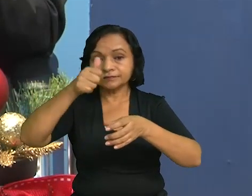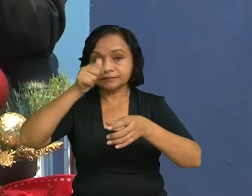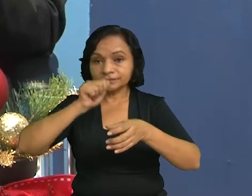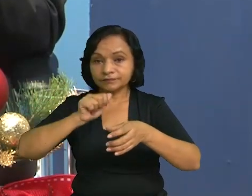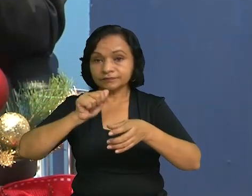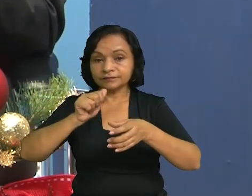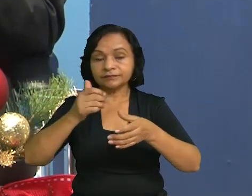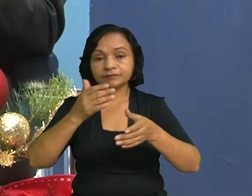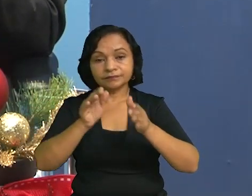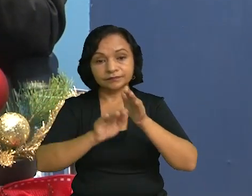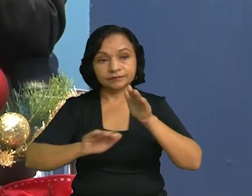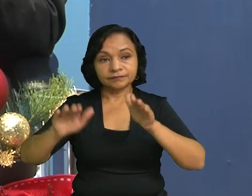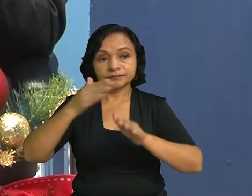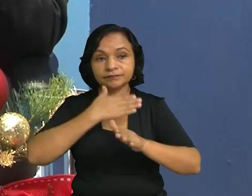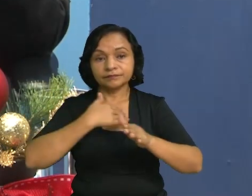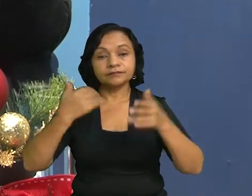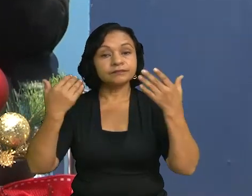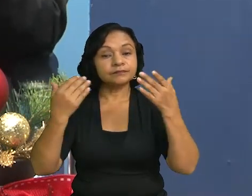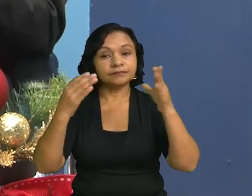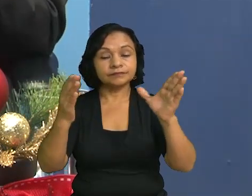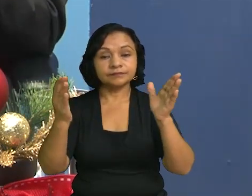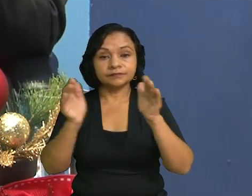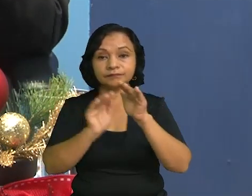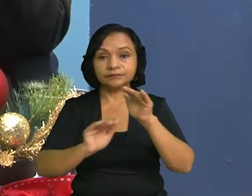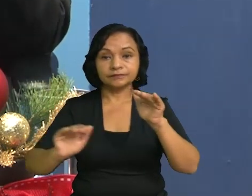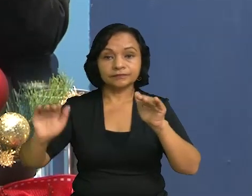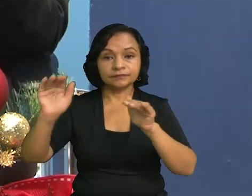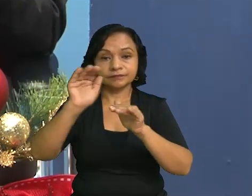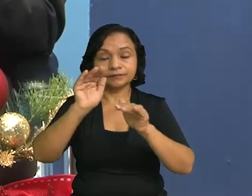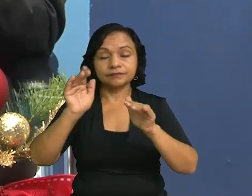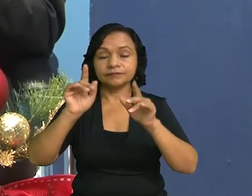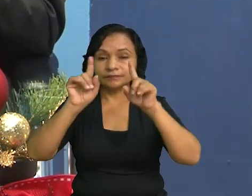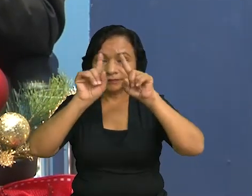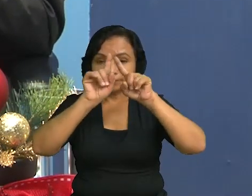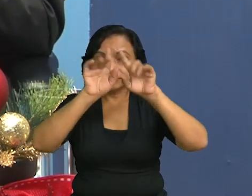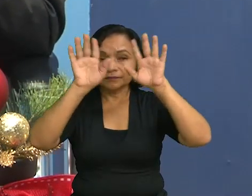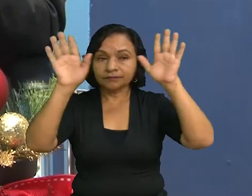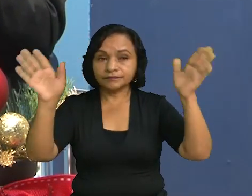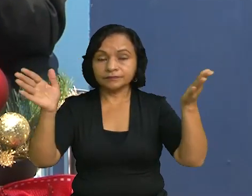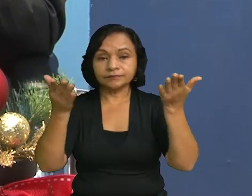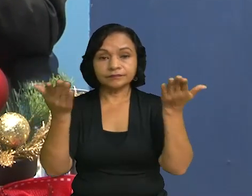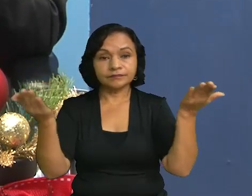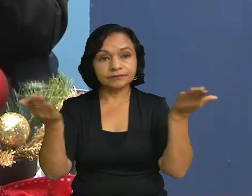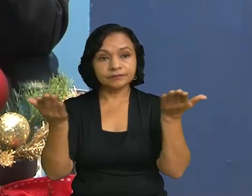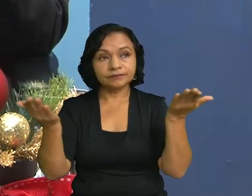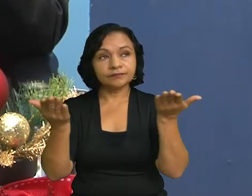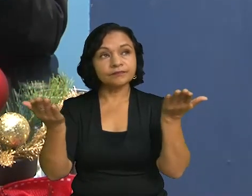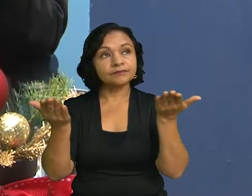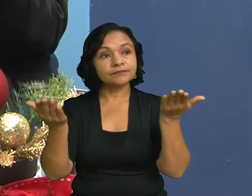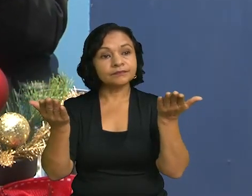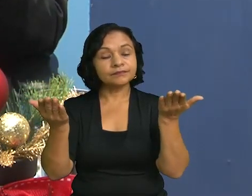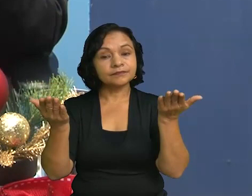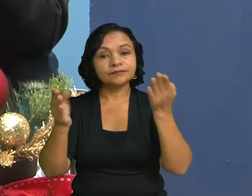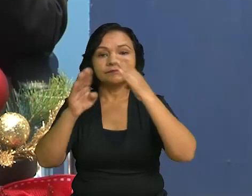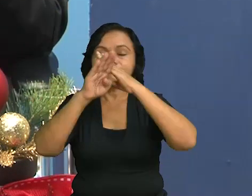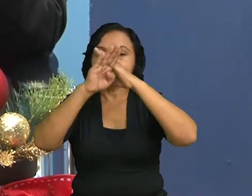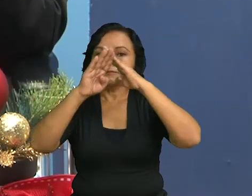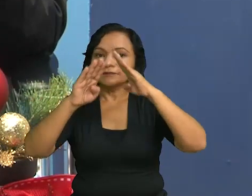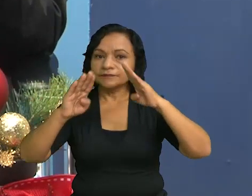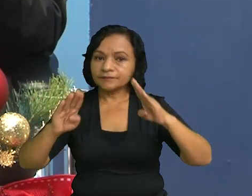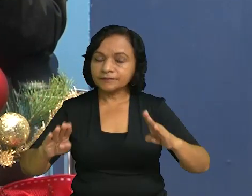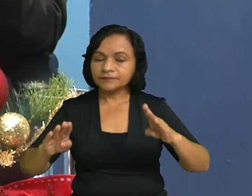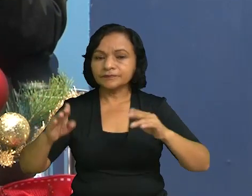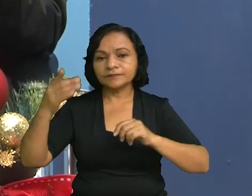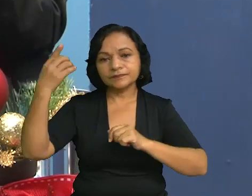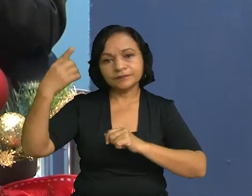mayores capacidades técnicas y sobre todo estar claro de que la paz es un